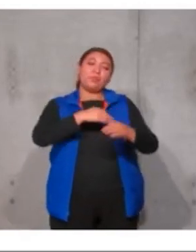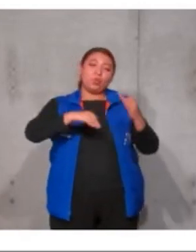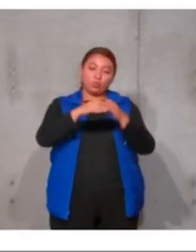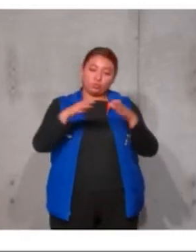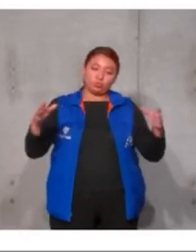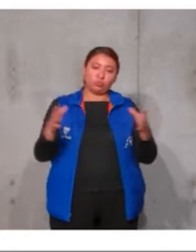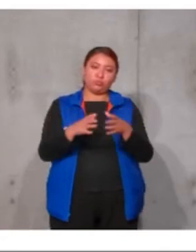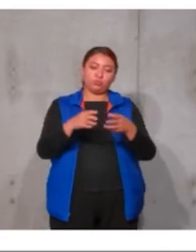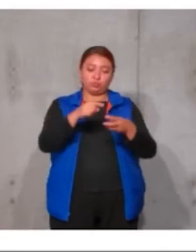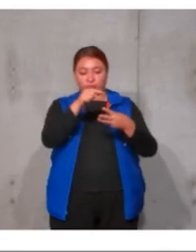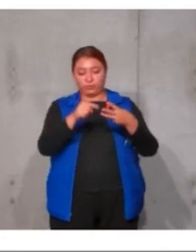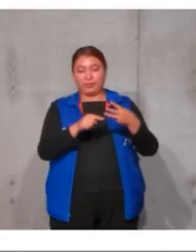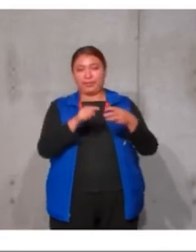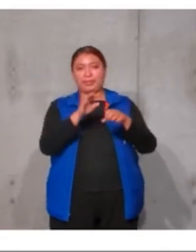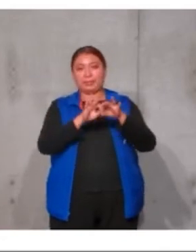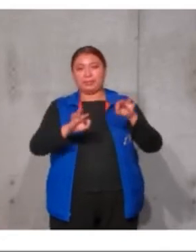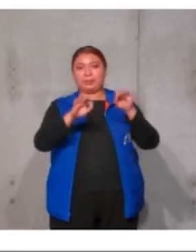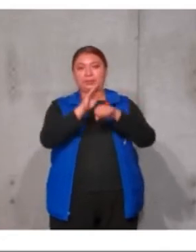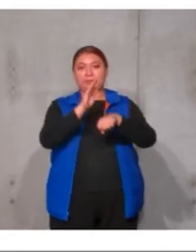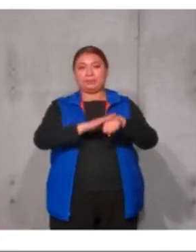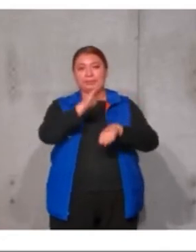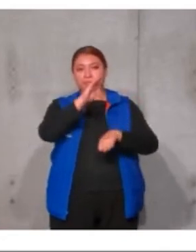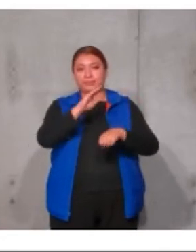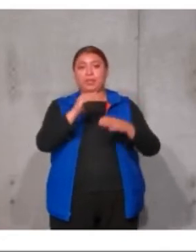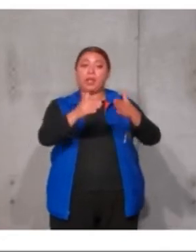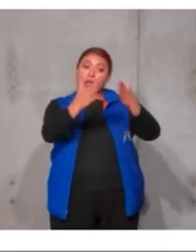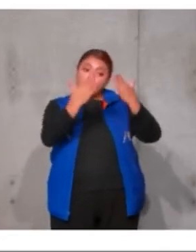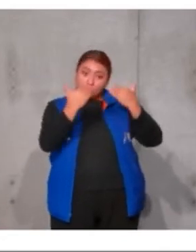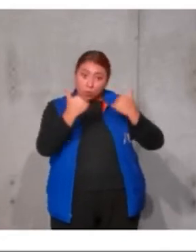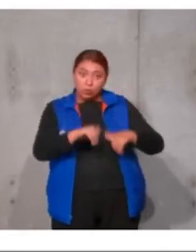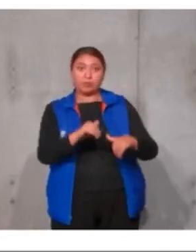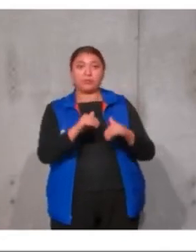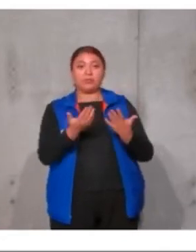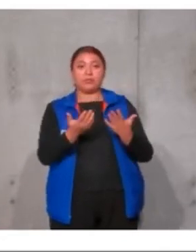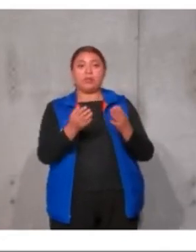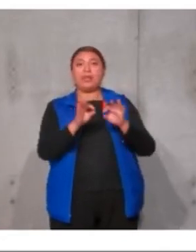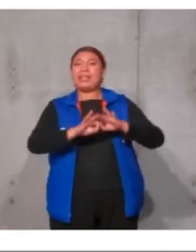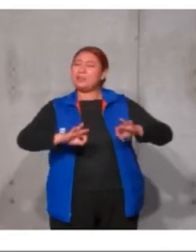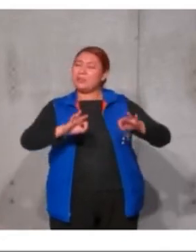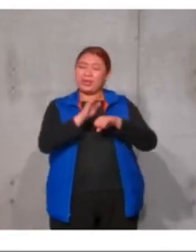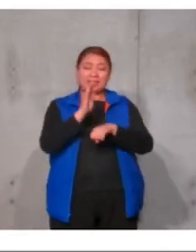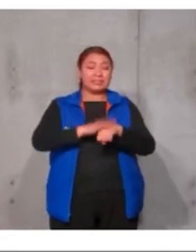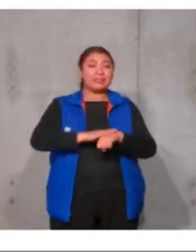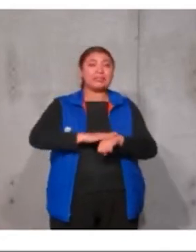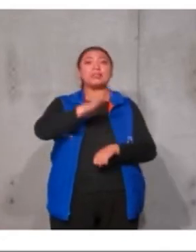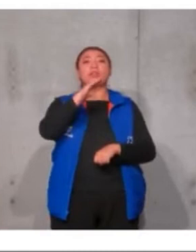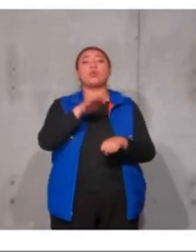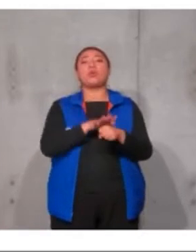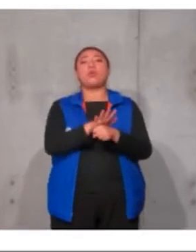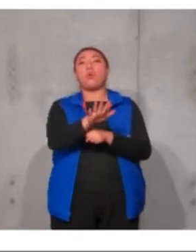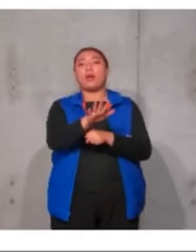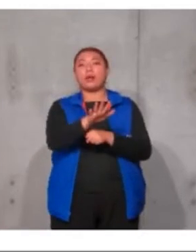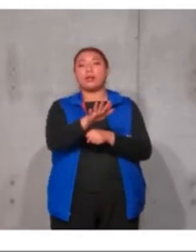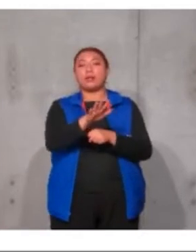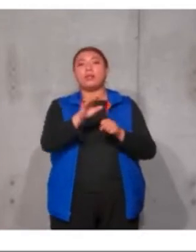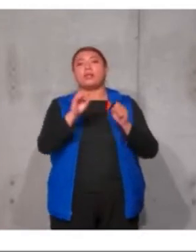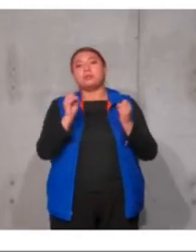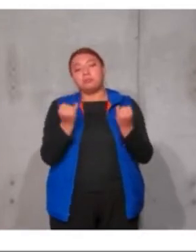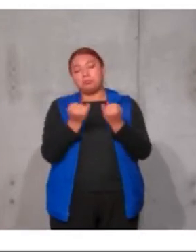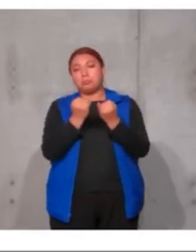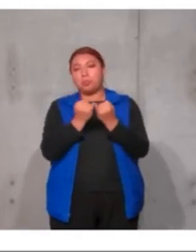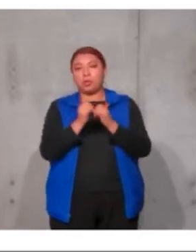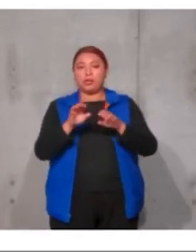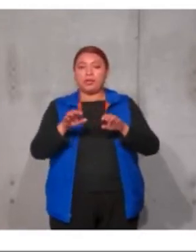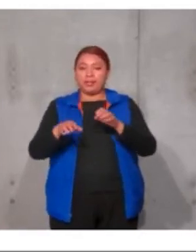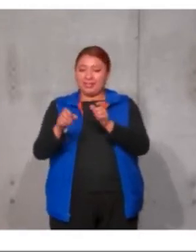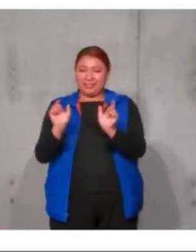partes interesadas. Y luego tendríamos, por ejemplo, que son muy importantes para la empresa y que tienen una importancia media